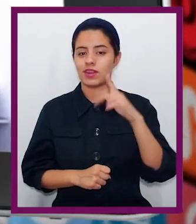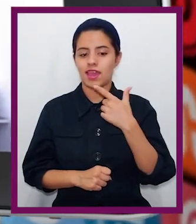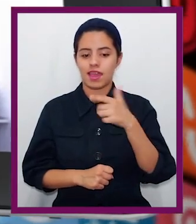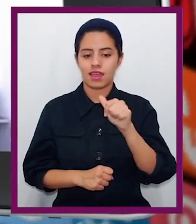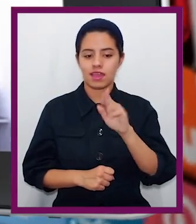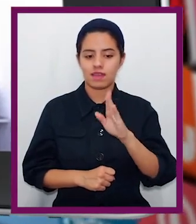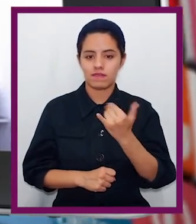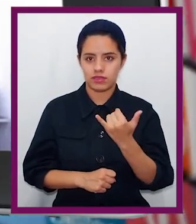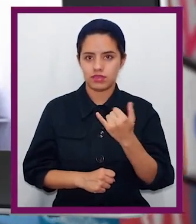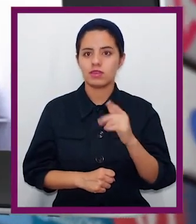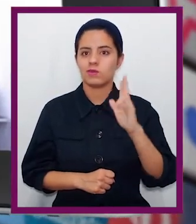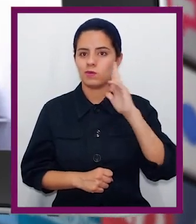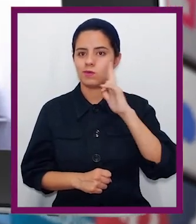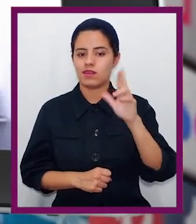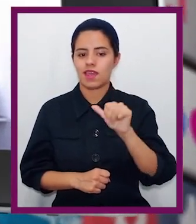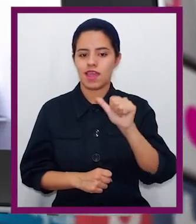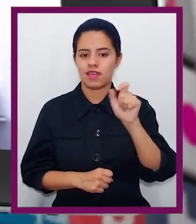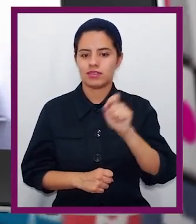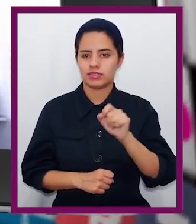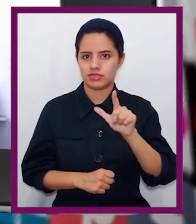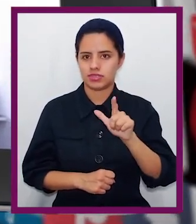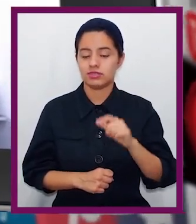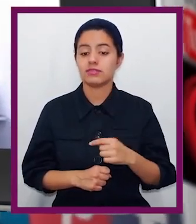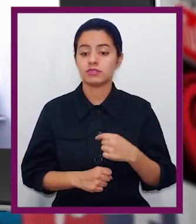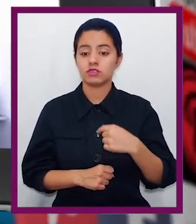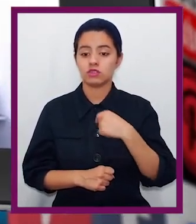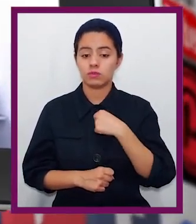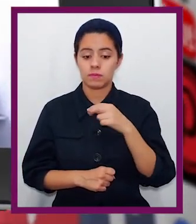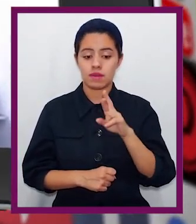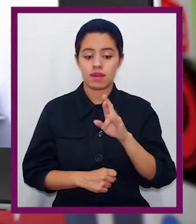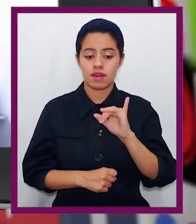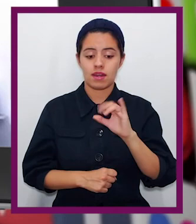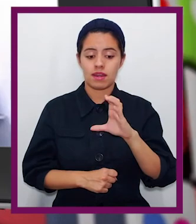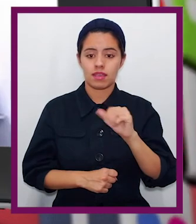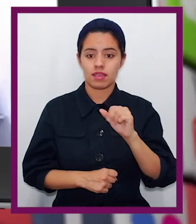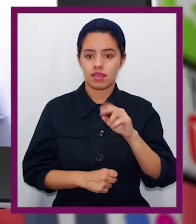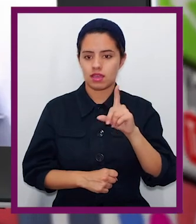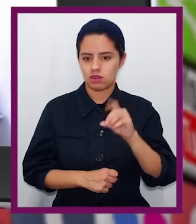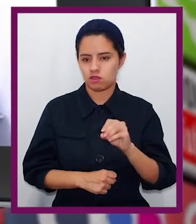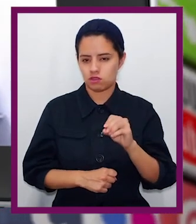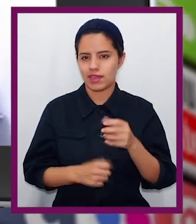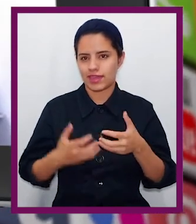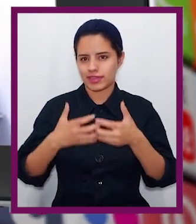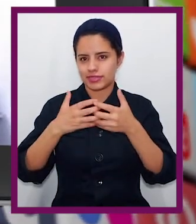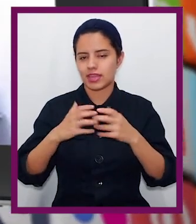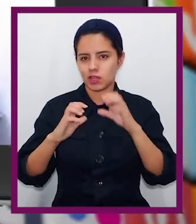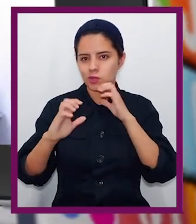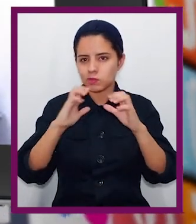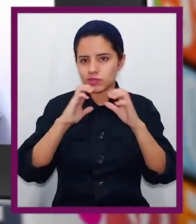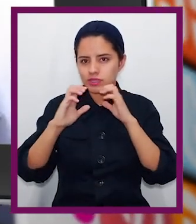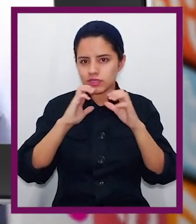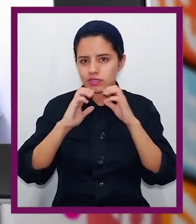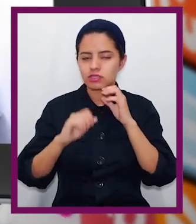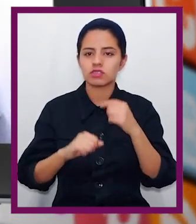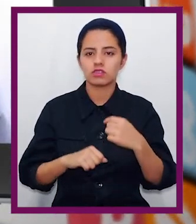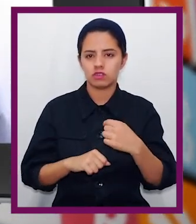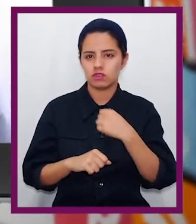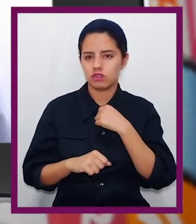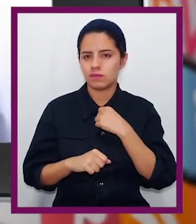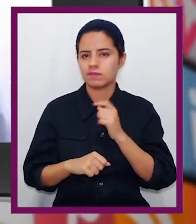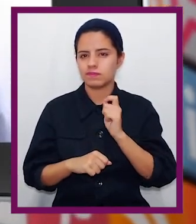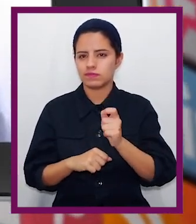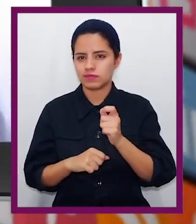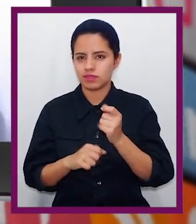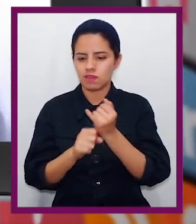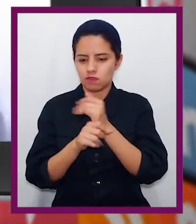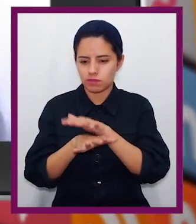Hola Gaby, hola Axel, yo soy Ricardo Enríquez, soy el director creativo de la agencia de comunicación Three Monkeys. Empecé a trabajar en redes sociales, creando contenido